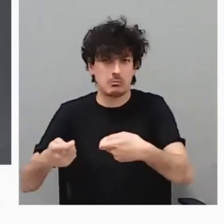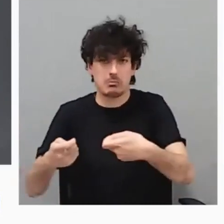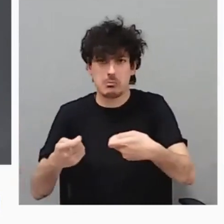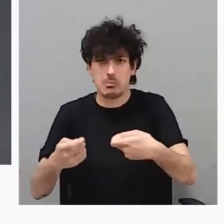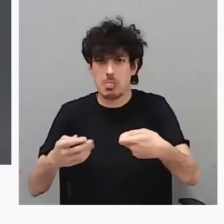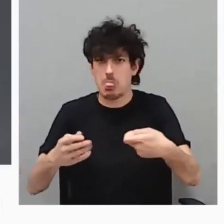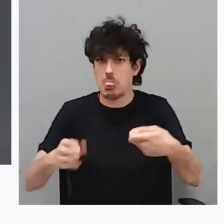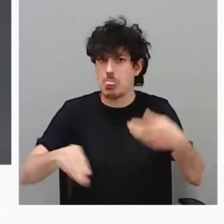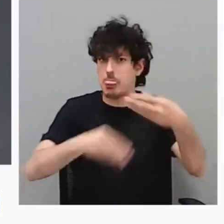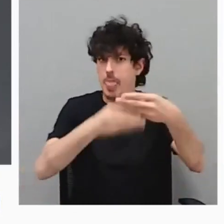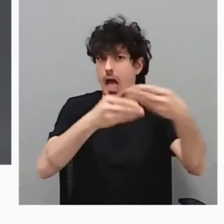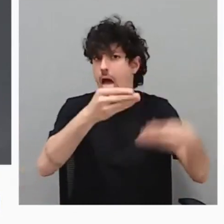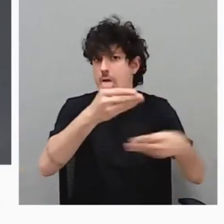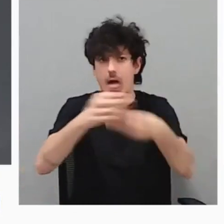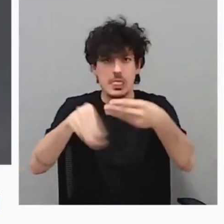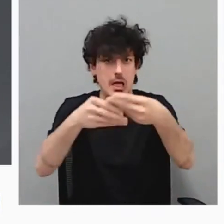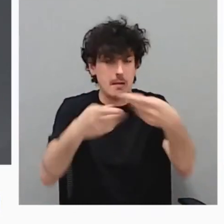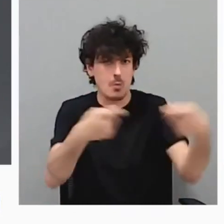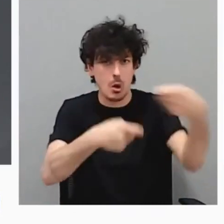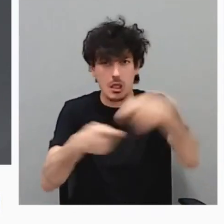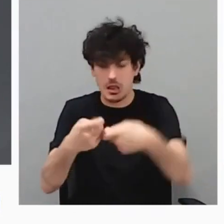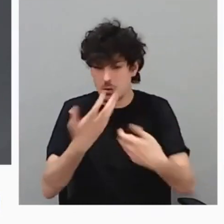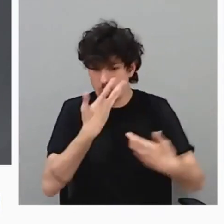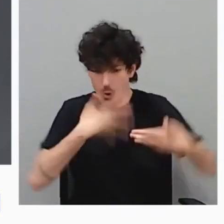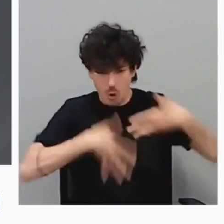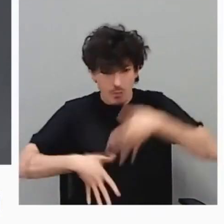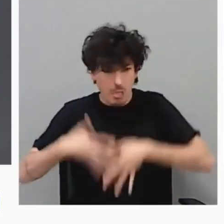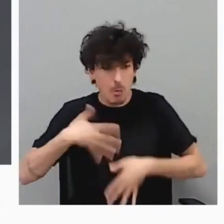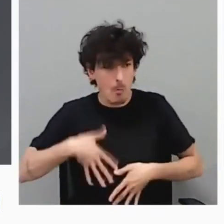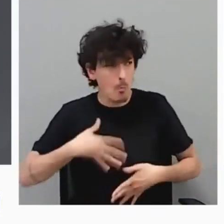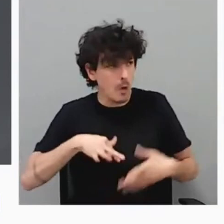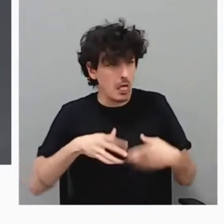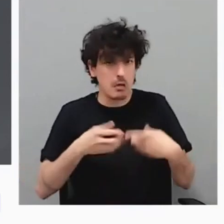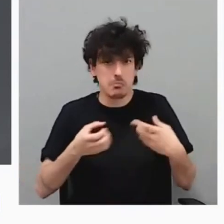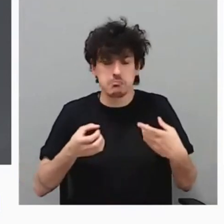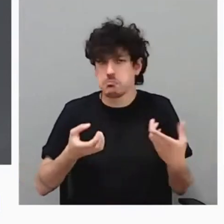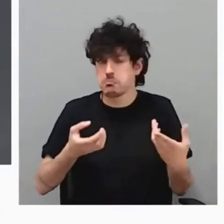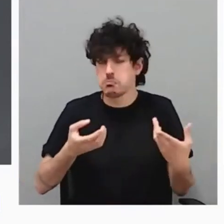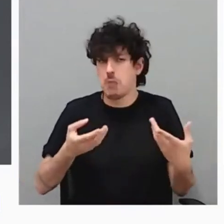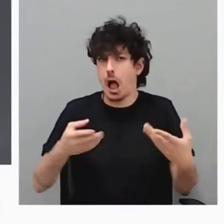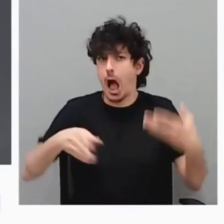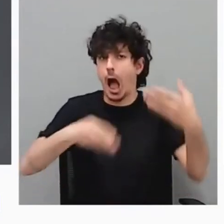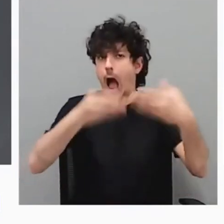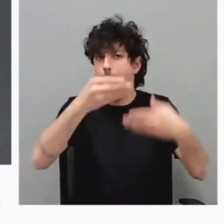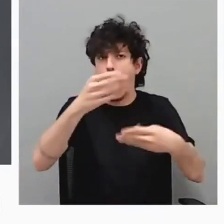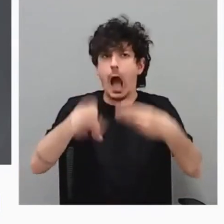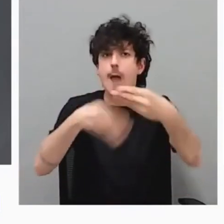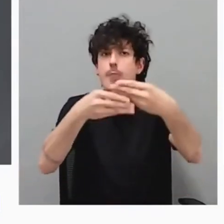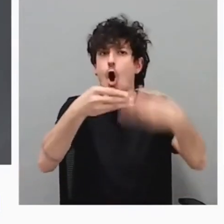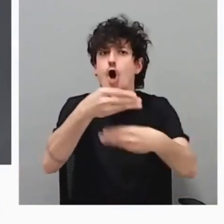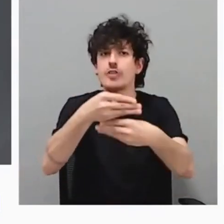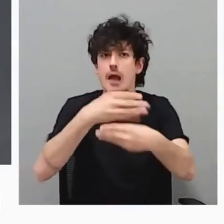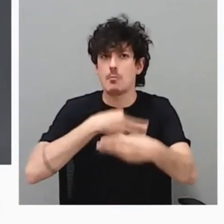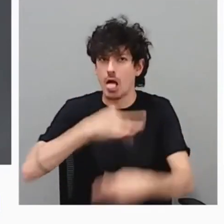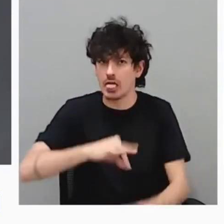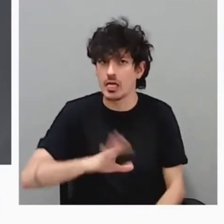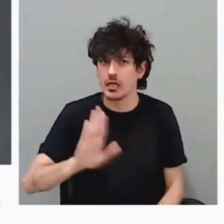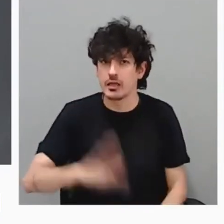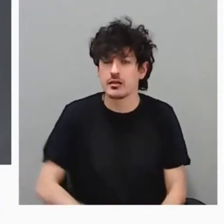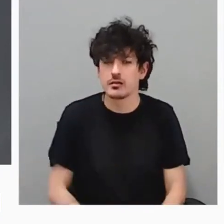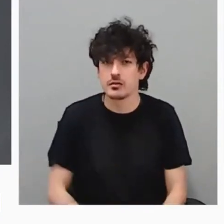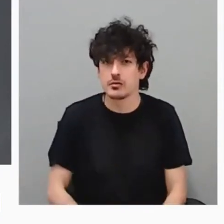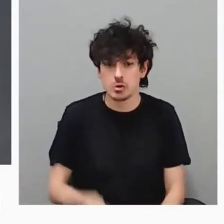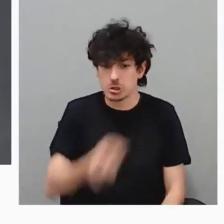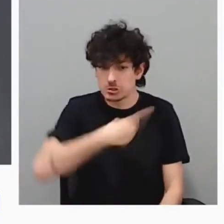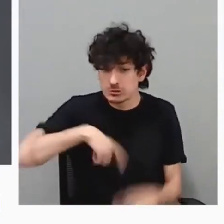todo lo que tengamos dentro desde nuestro conocimiento, ¿no? Por la parte nuestra estamos intentando incorporar cosas que